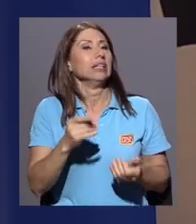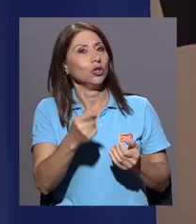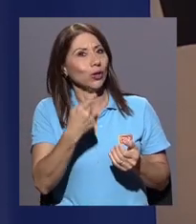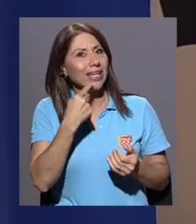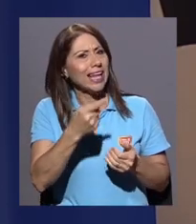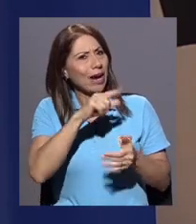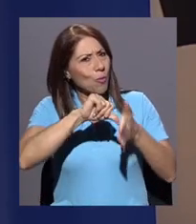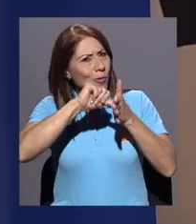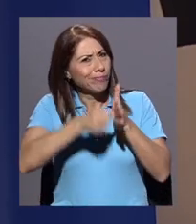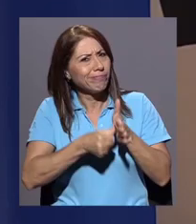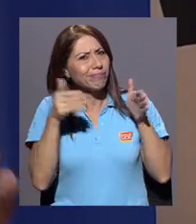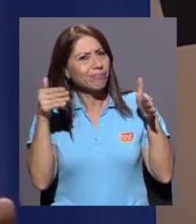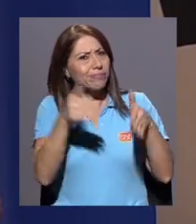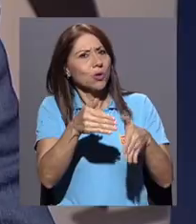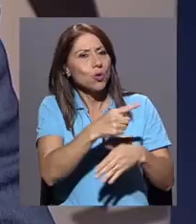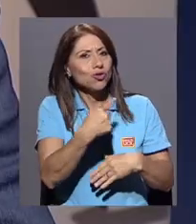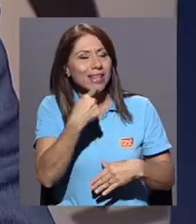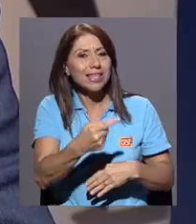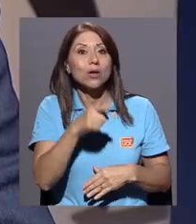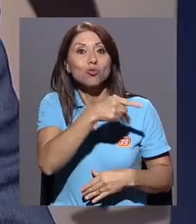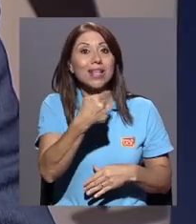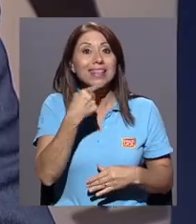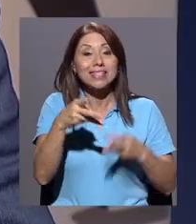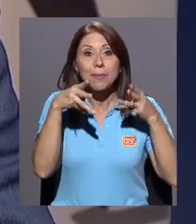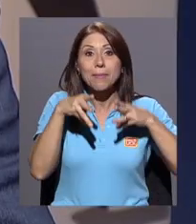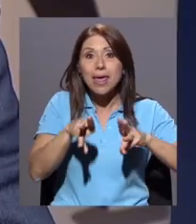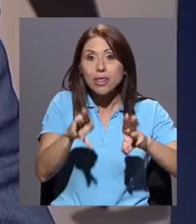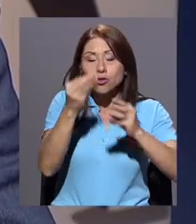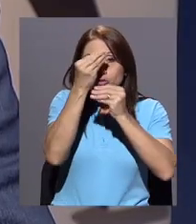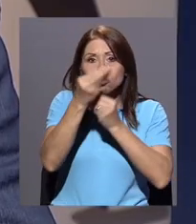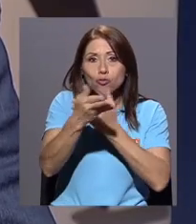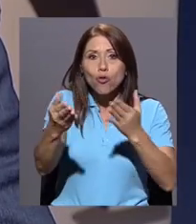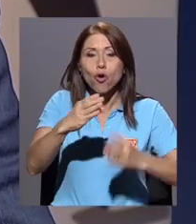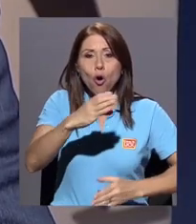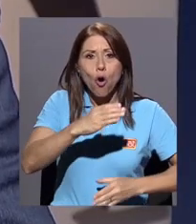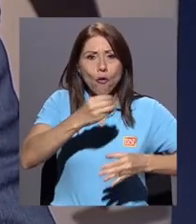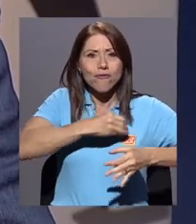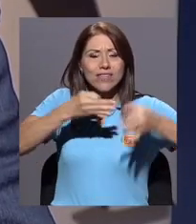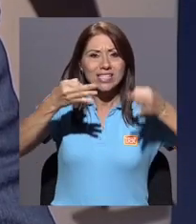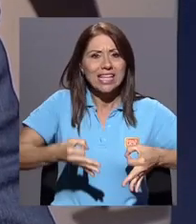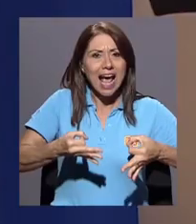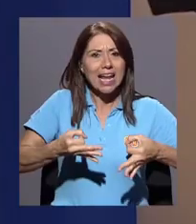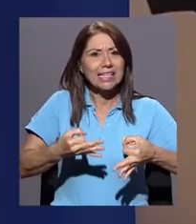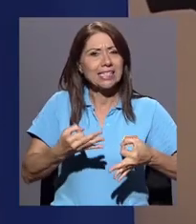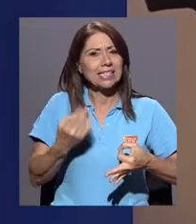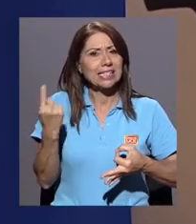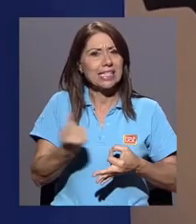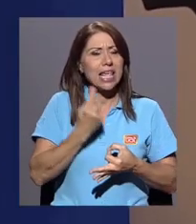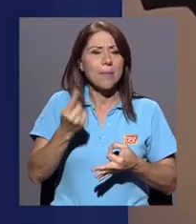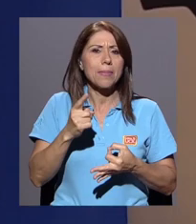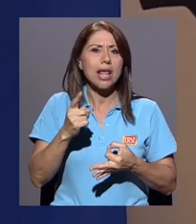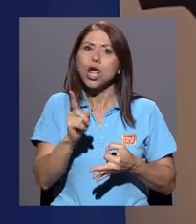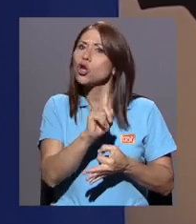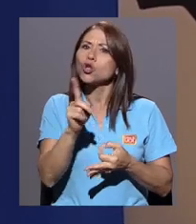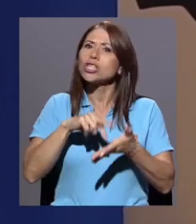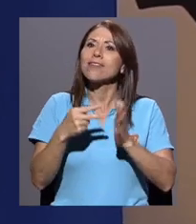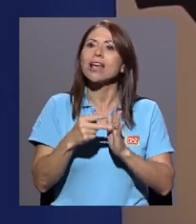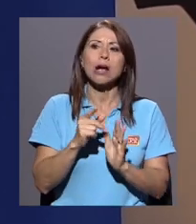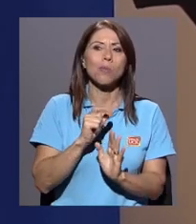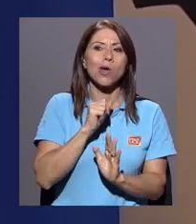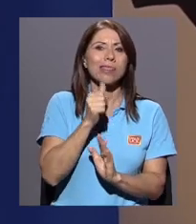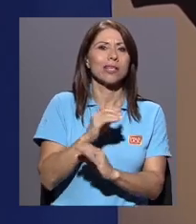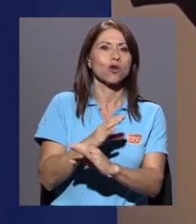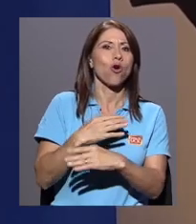suyo, porque usted dice, esas fuentes oficiales siempre podríamos verlas, no con desconfianza, sino con